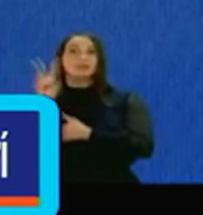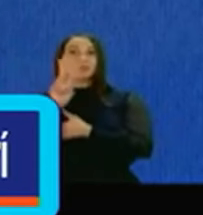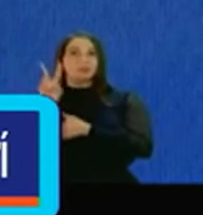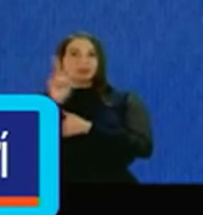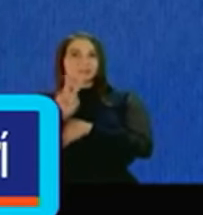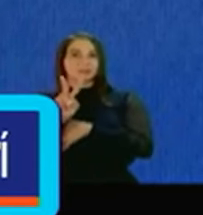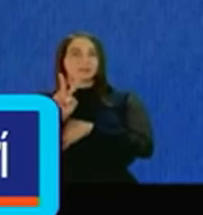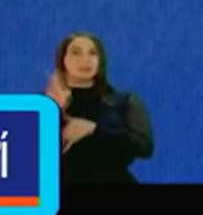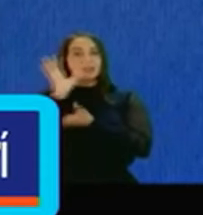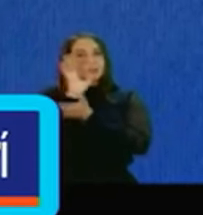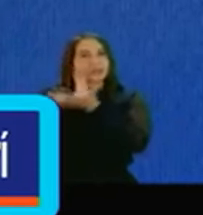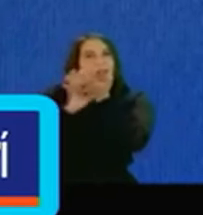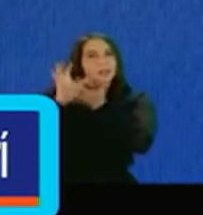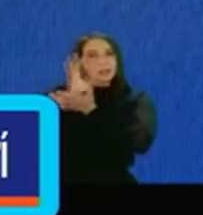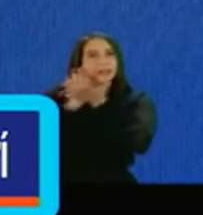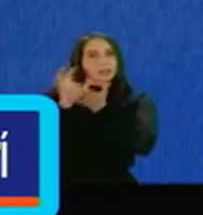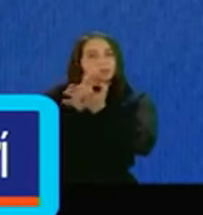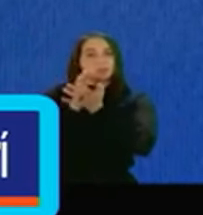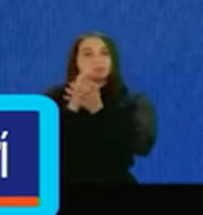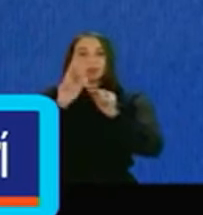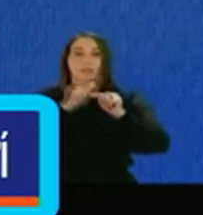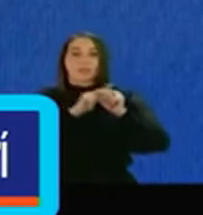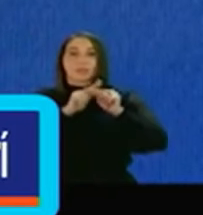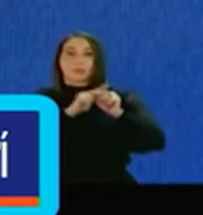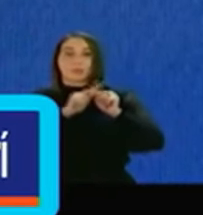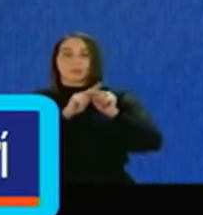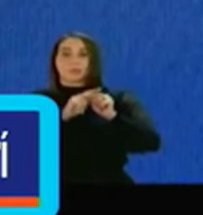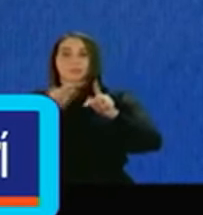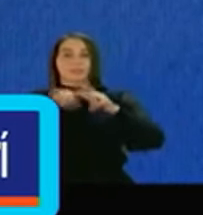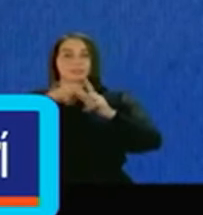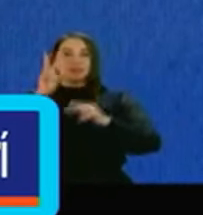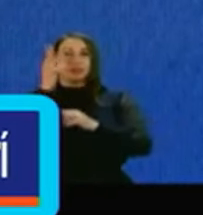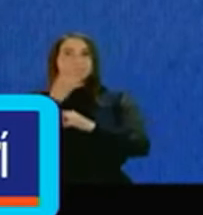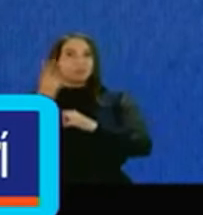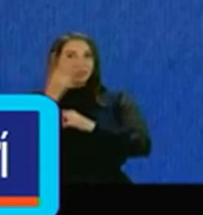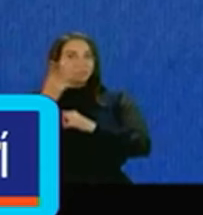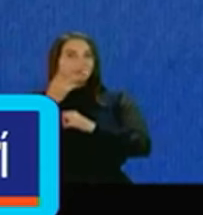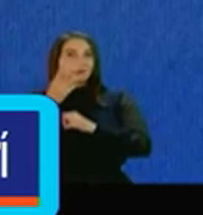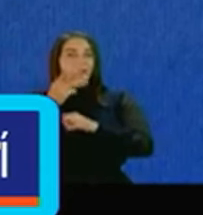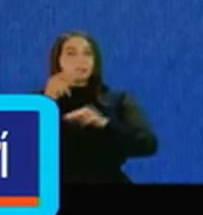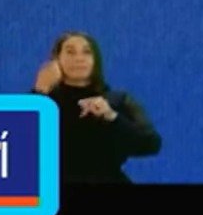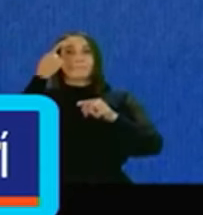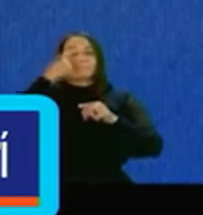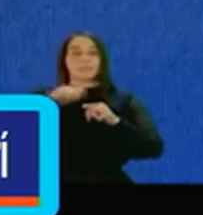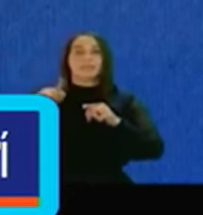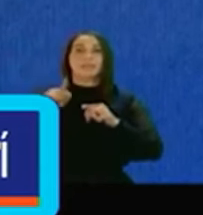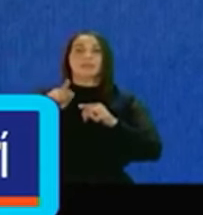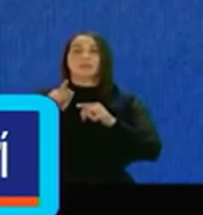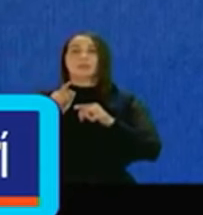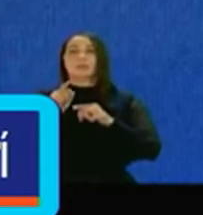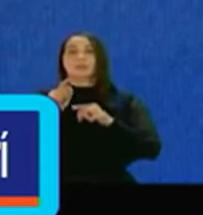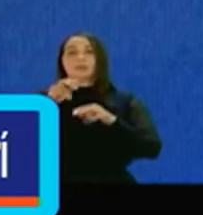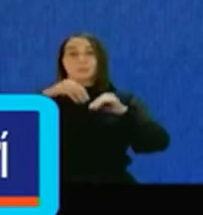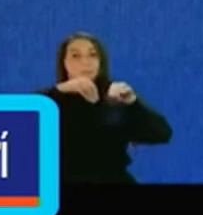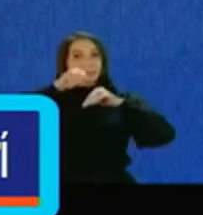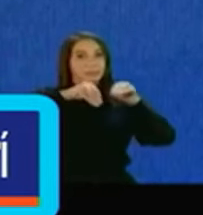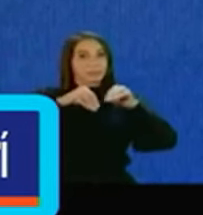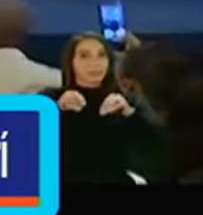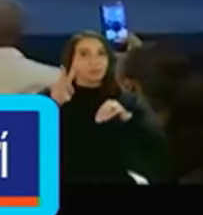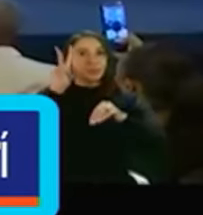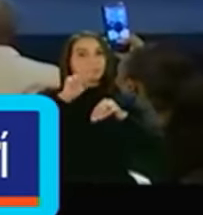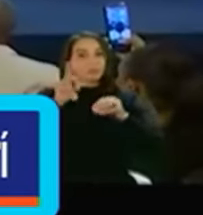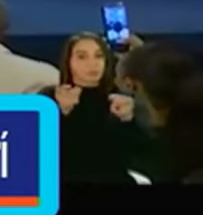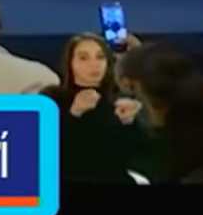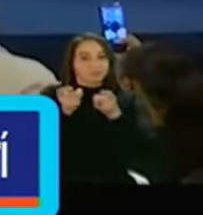la reapertura de las labores comerciales, ayer el Consejo Nacional de Migración tomó 7 medidas,